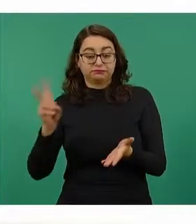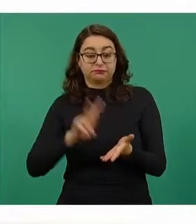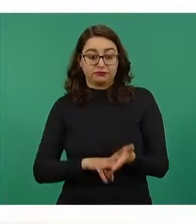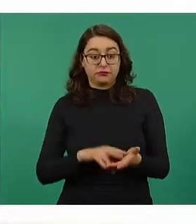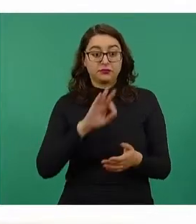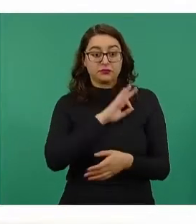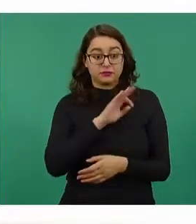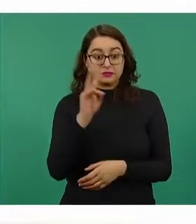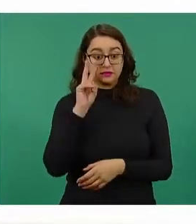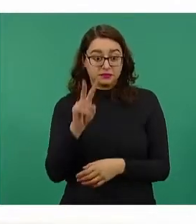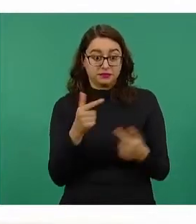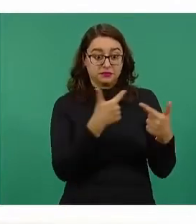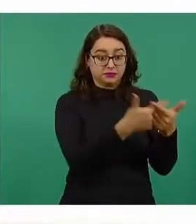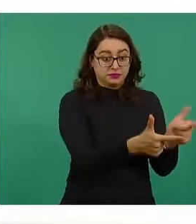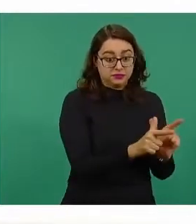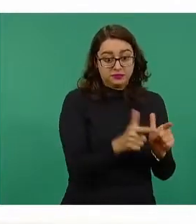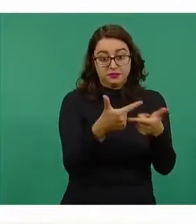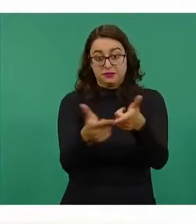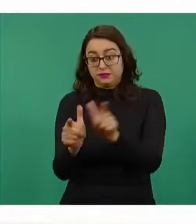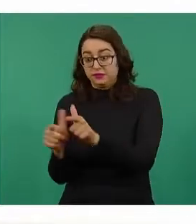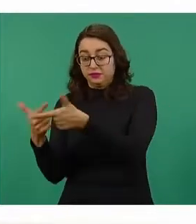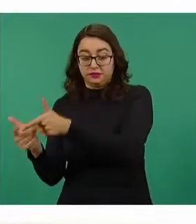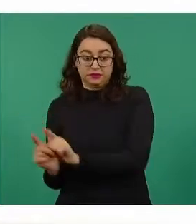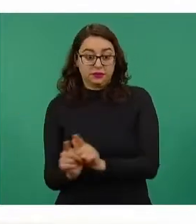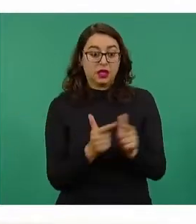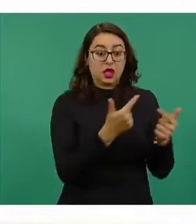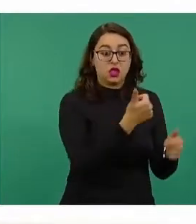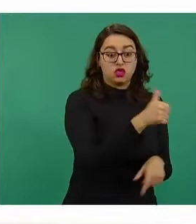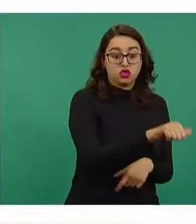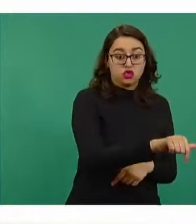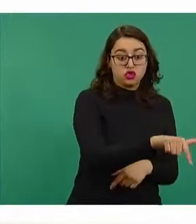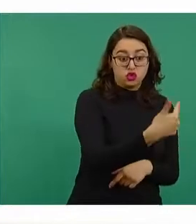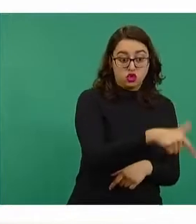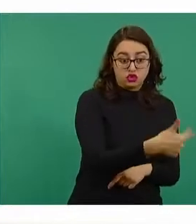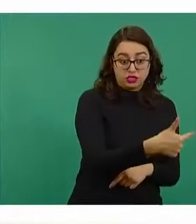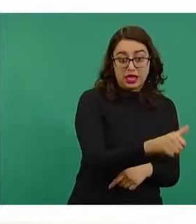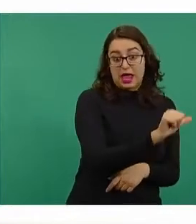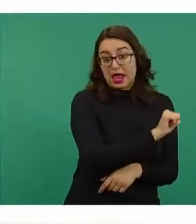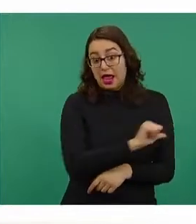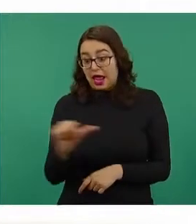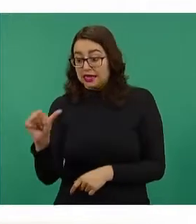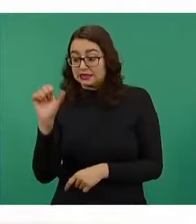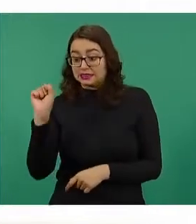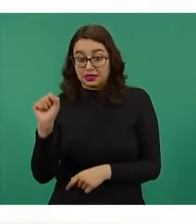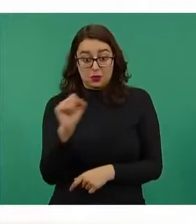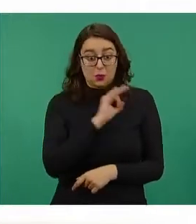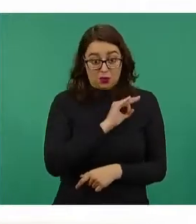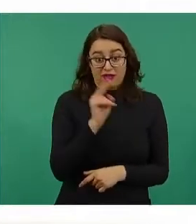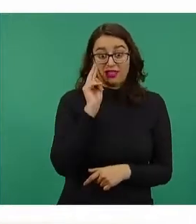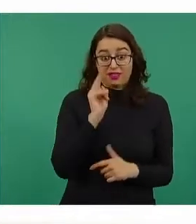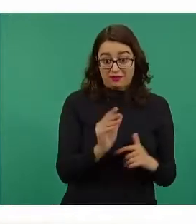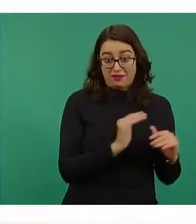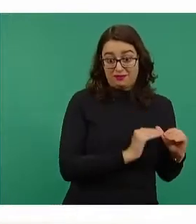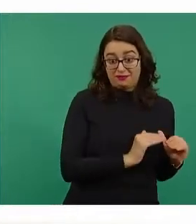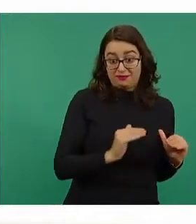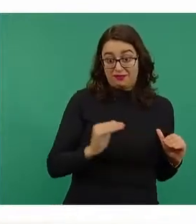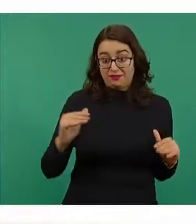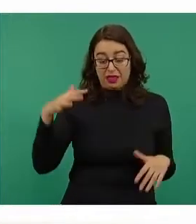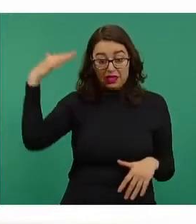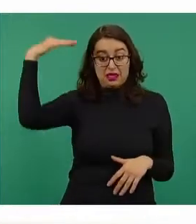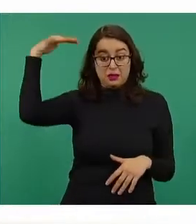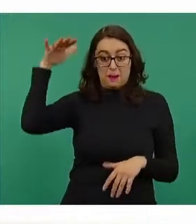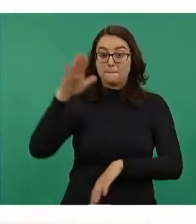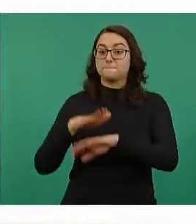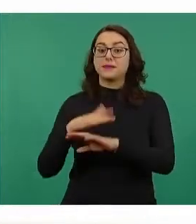grupos, desde 12 años hasta 60 y más, aumenta en las personas de mayor edad la mortalidad. Y